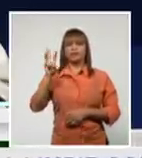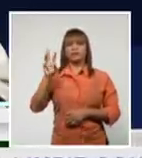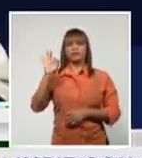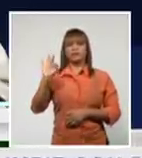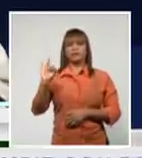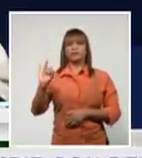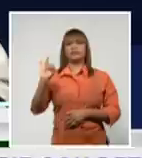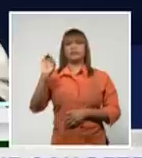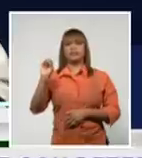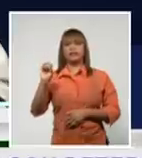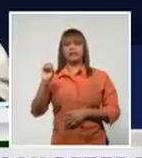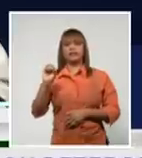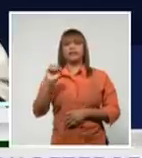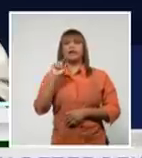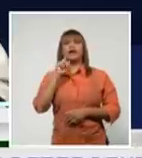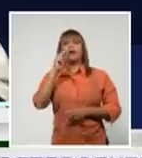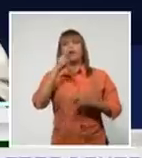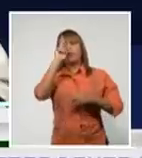Hospital Fructuoso Rodríguez,